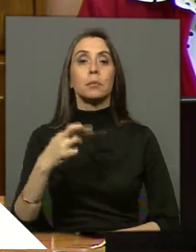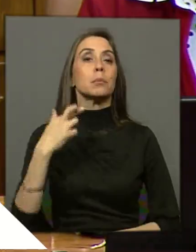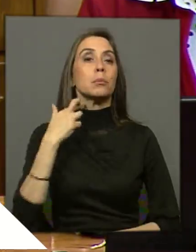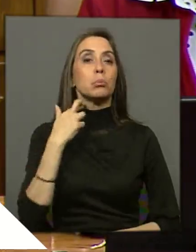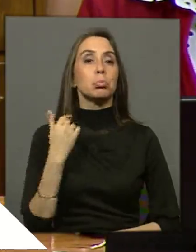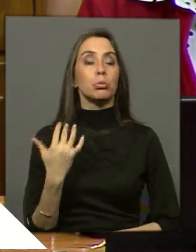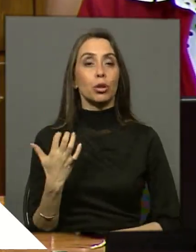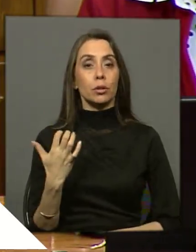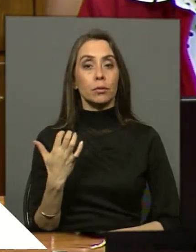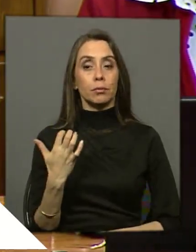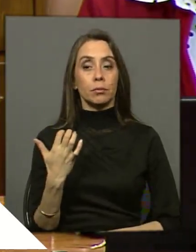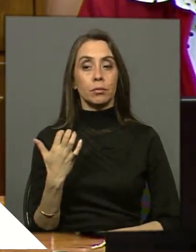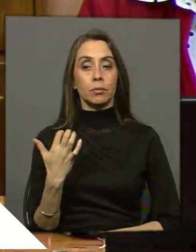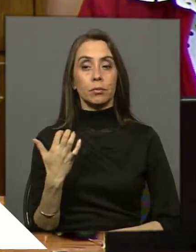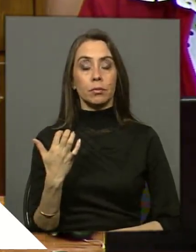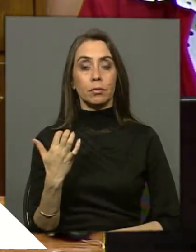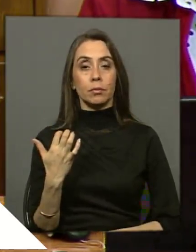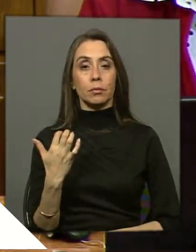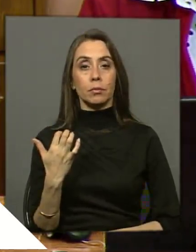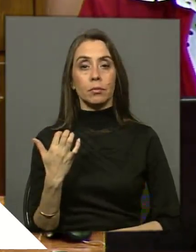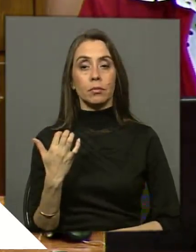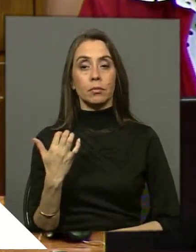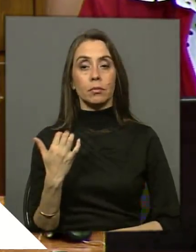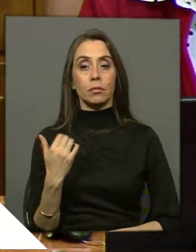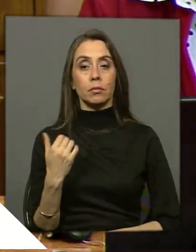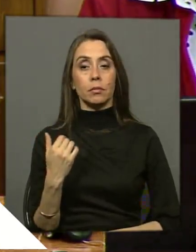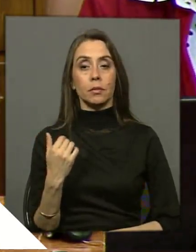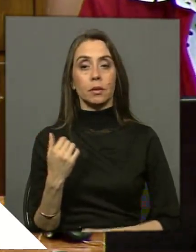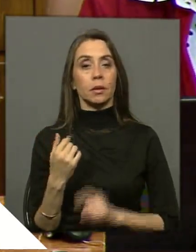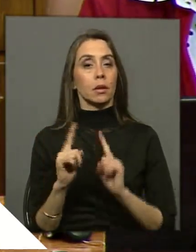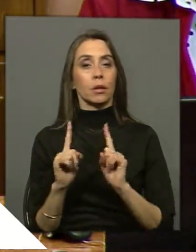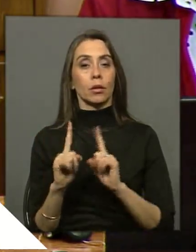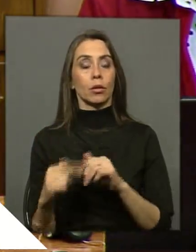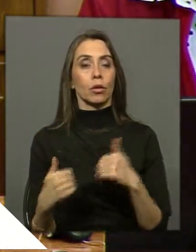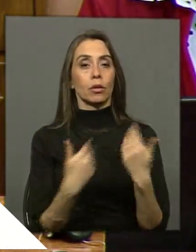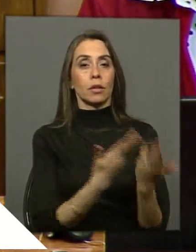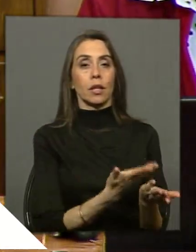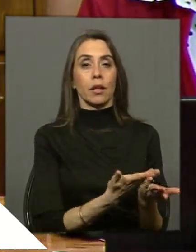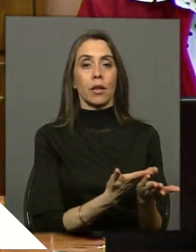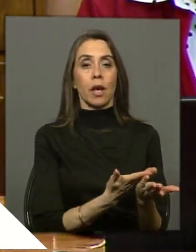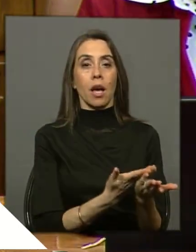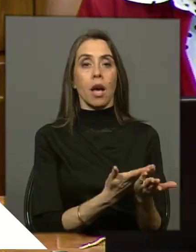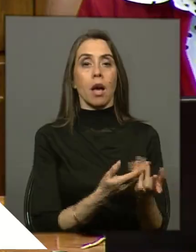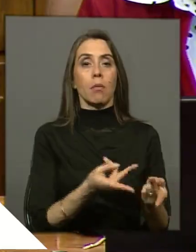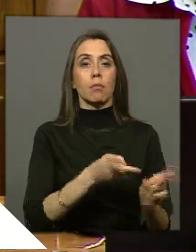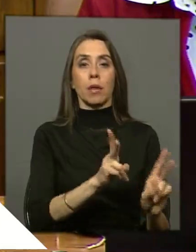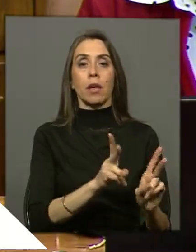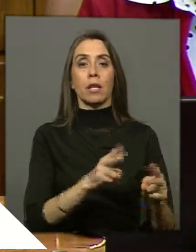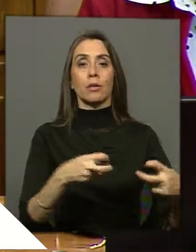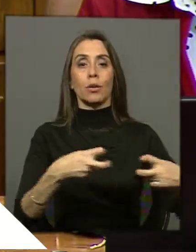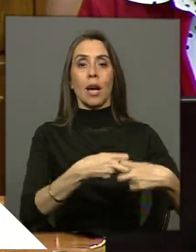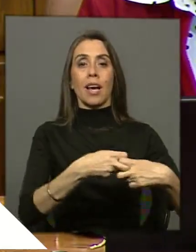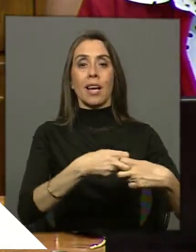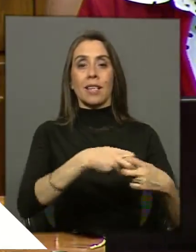muchas veces son hasta privados de tener una sindicalización posible,